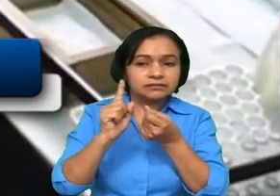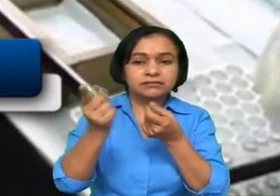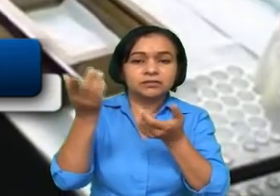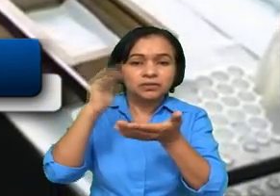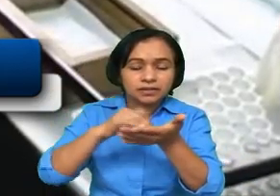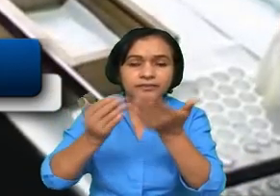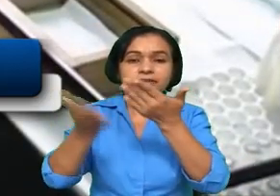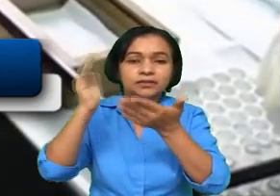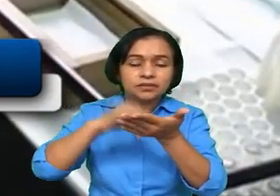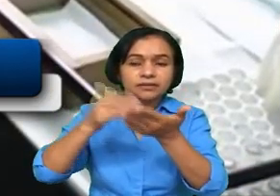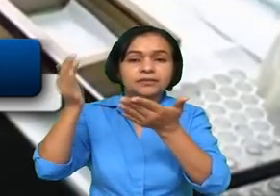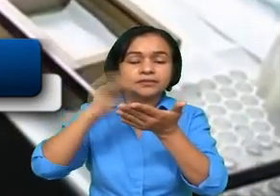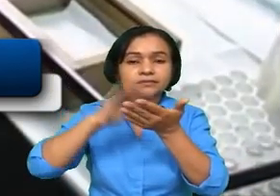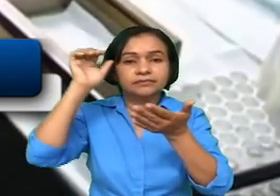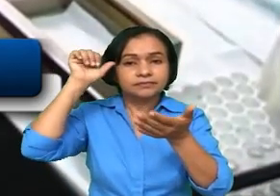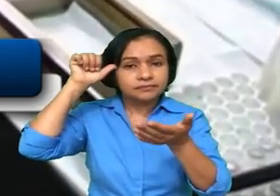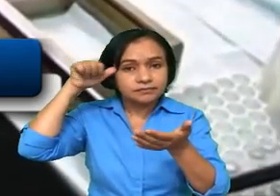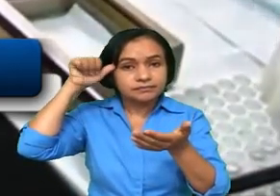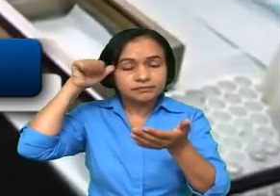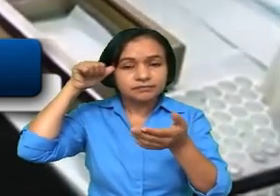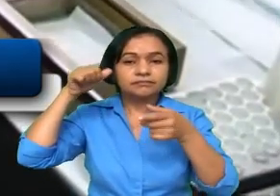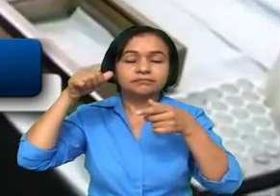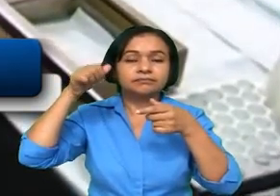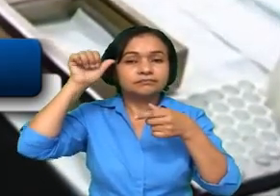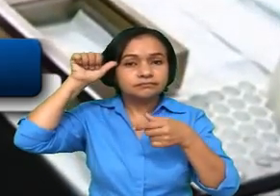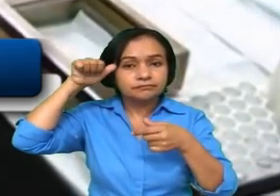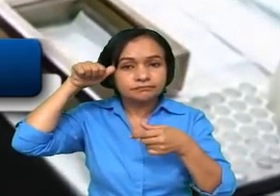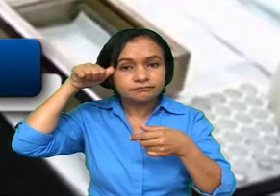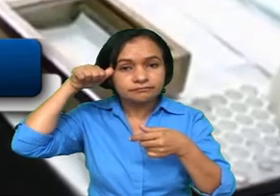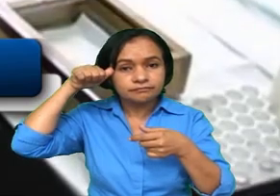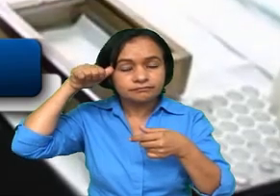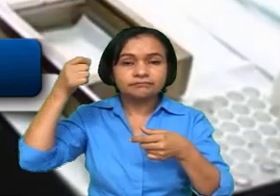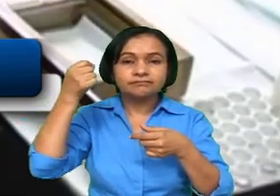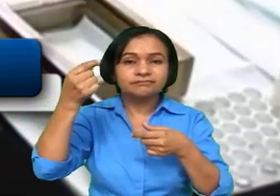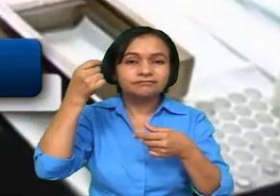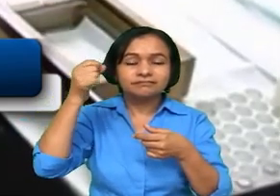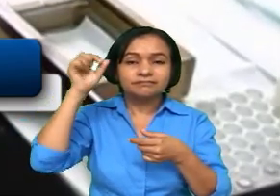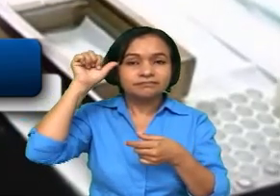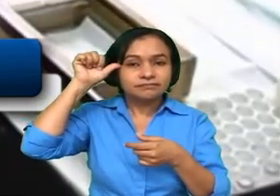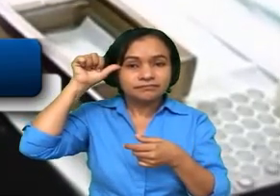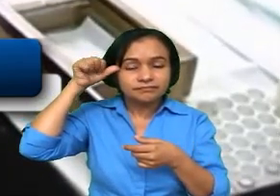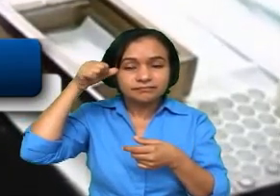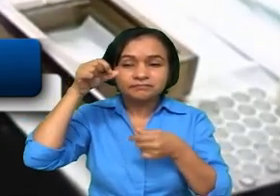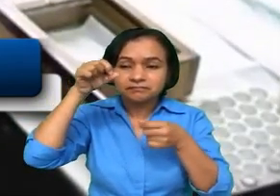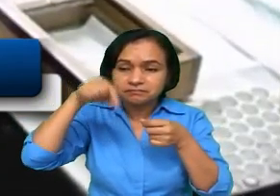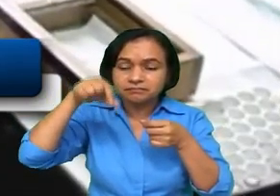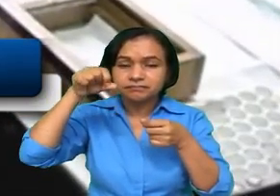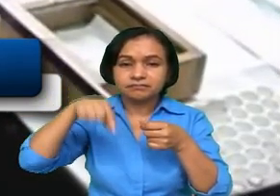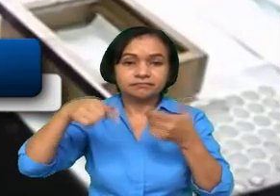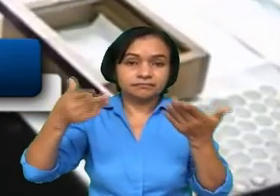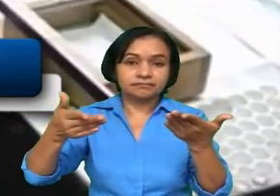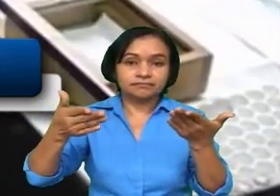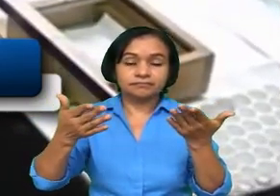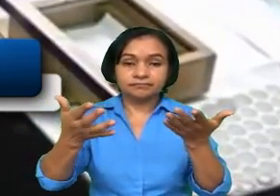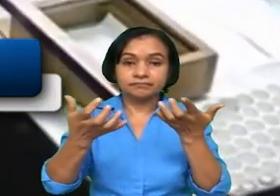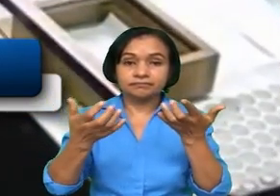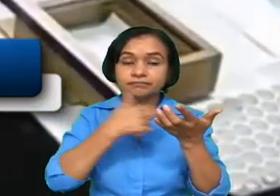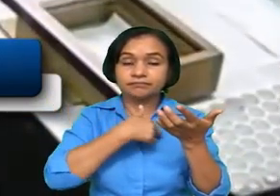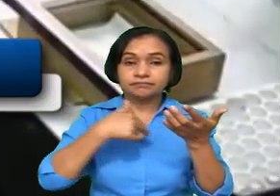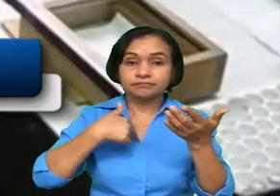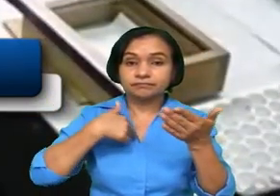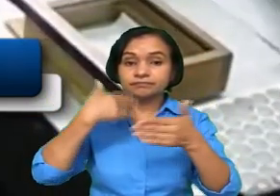al baño, la sensación de que no vacías completamente la vejiga, y pues si no la tratamos, pues, nos va a